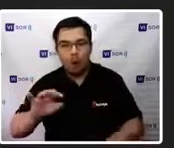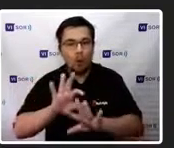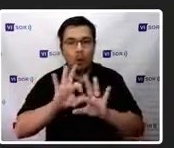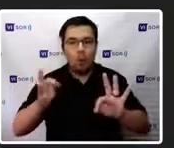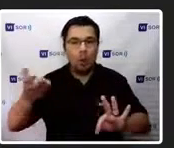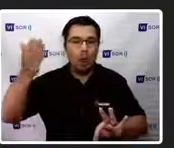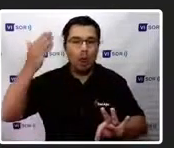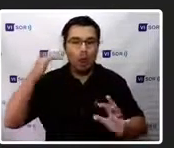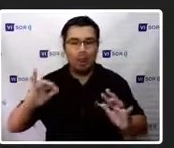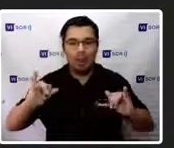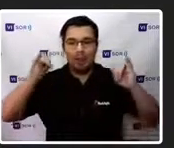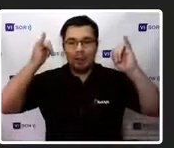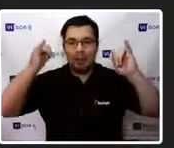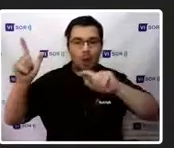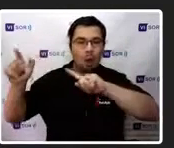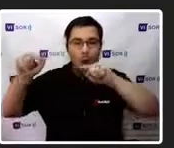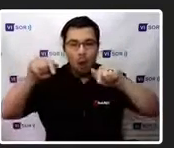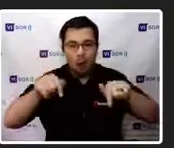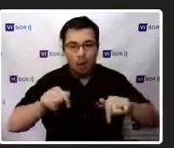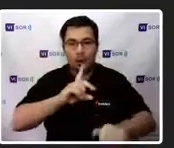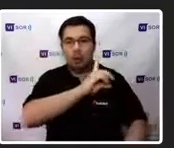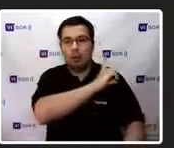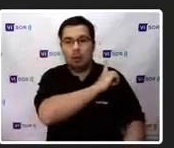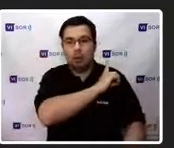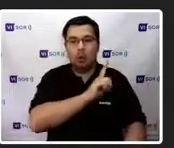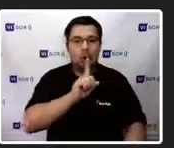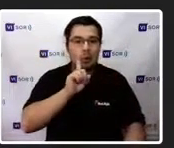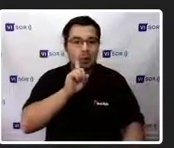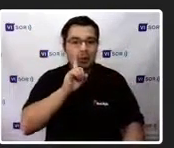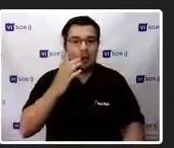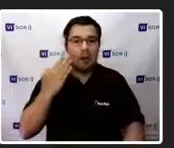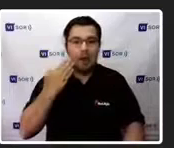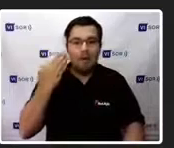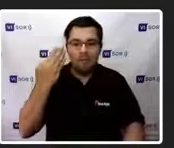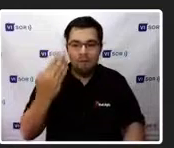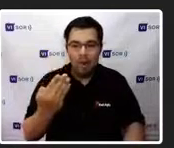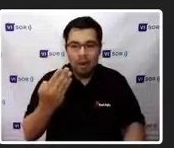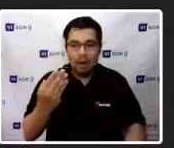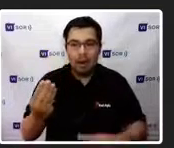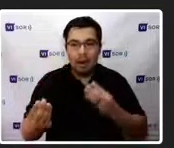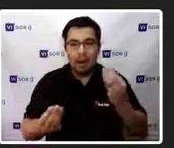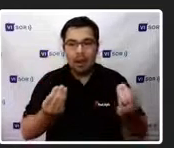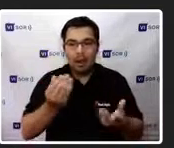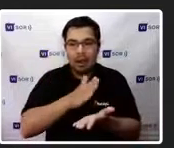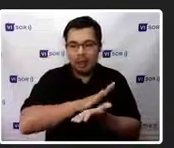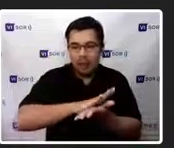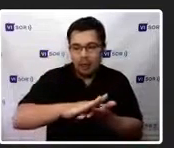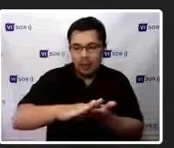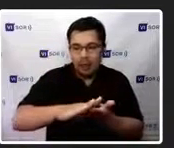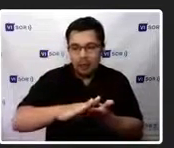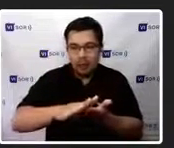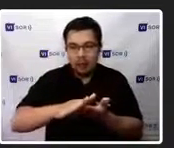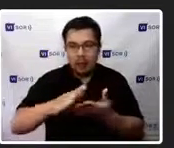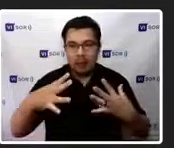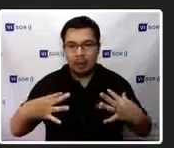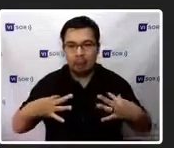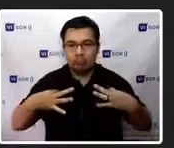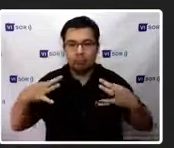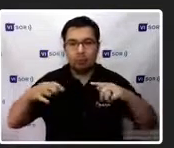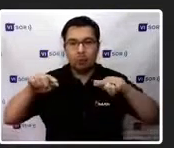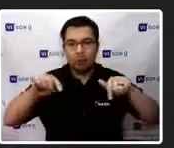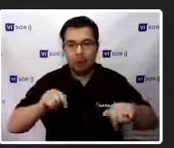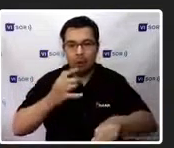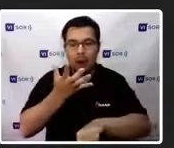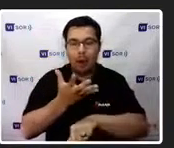pero hoy día Duoc tiene unas becas de equipamiento, ¿ya? Así como hay becas de alimentación, hay becas de